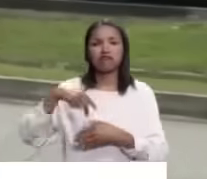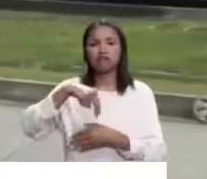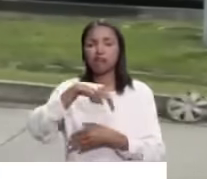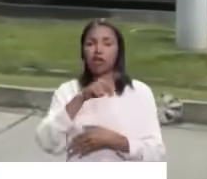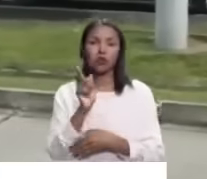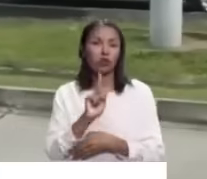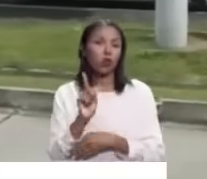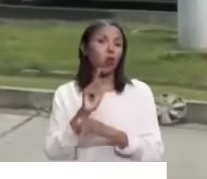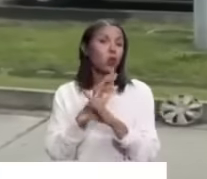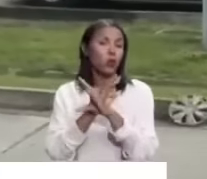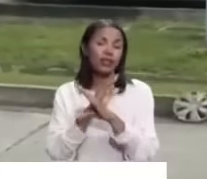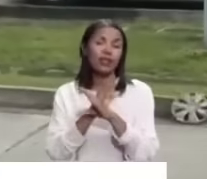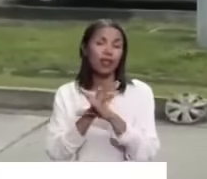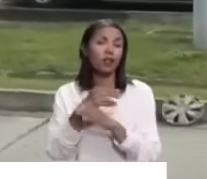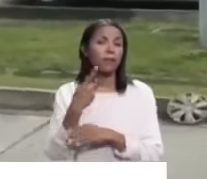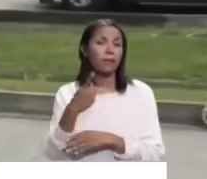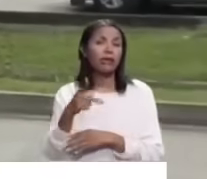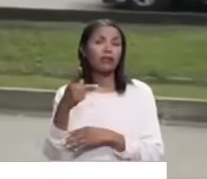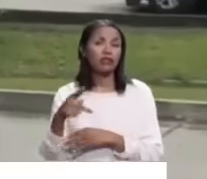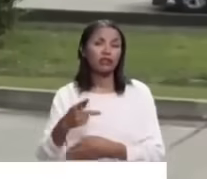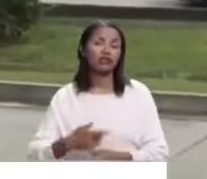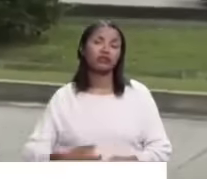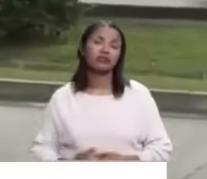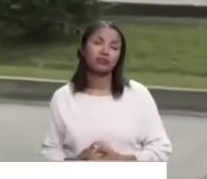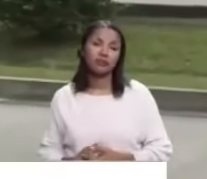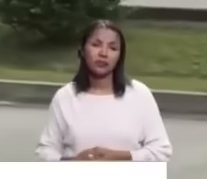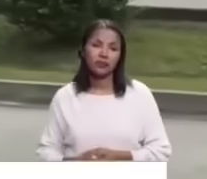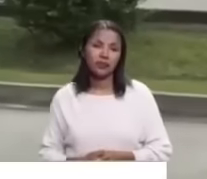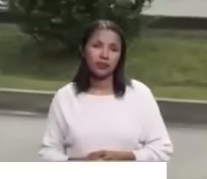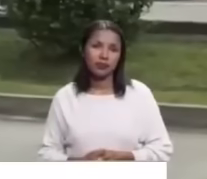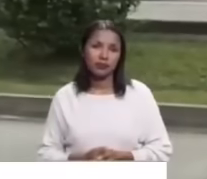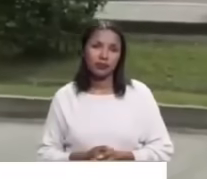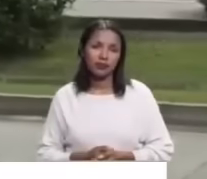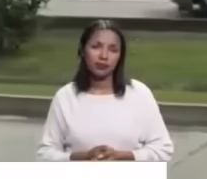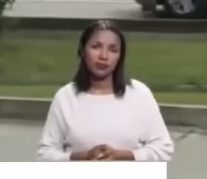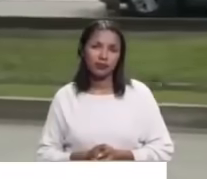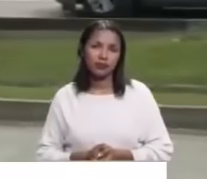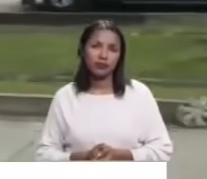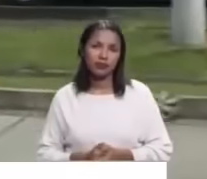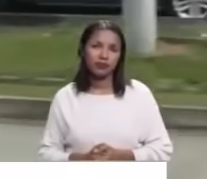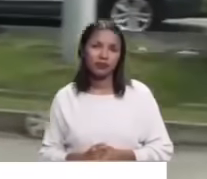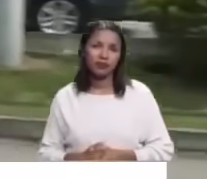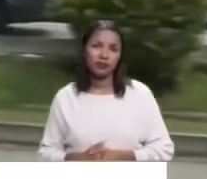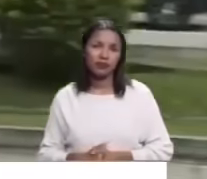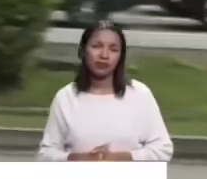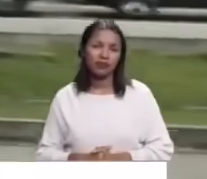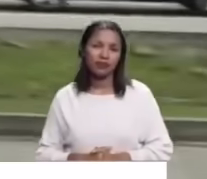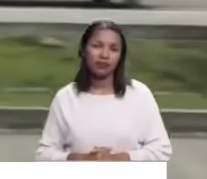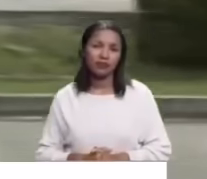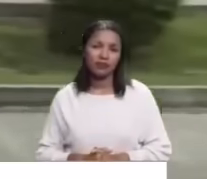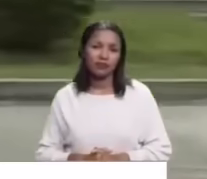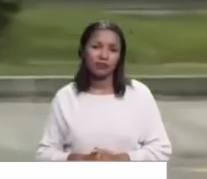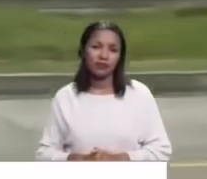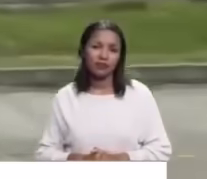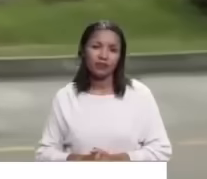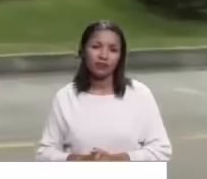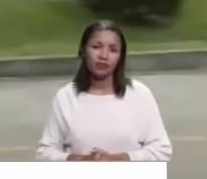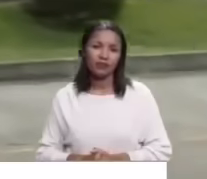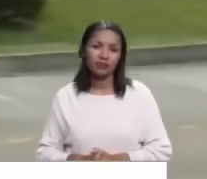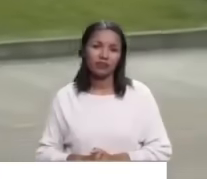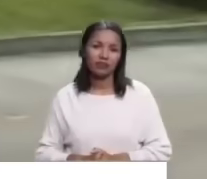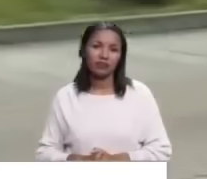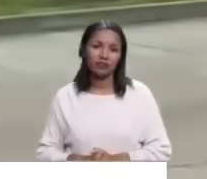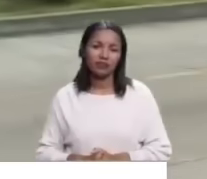mucho tiempo, de a ratos en nuestro país. Y en este momento se mantiene pues la coordinación por parte de las